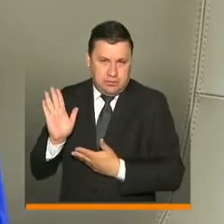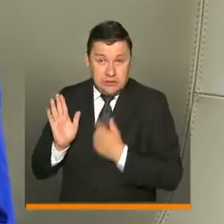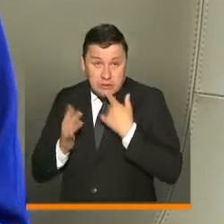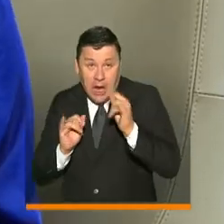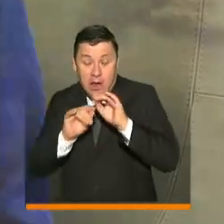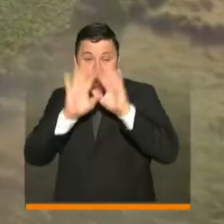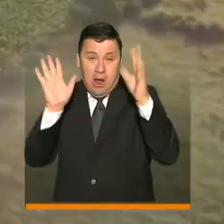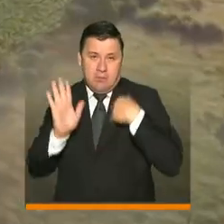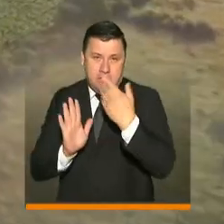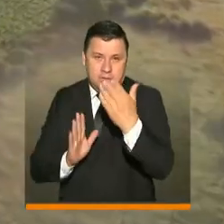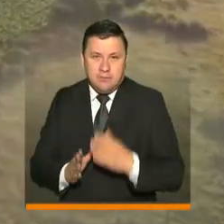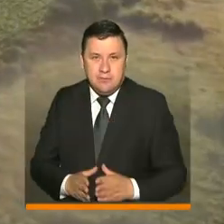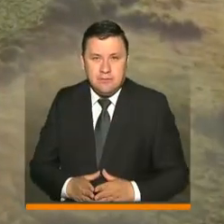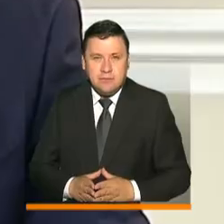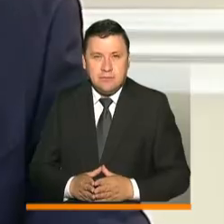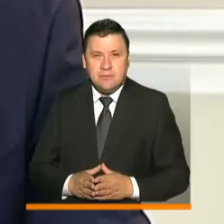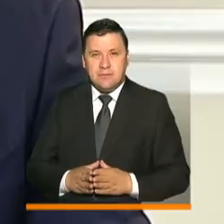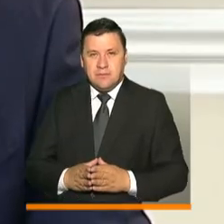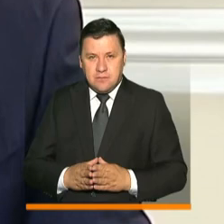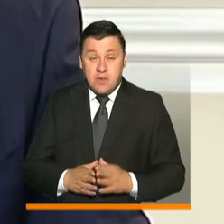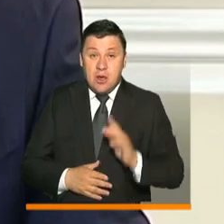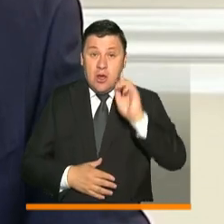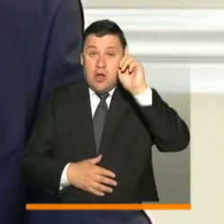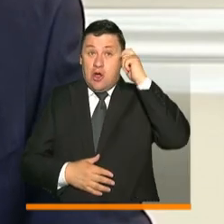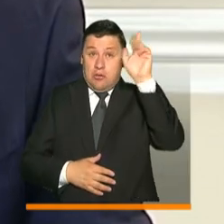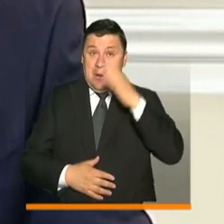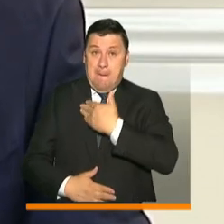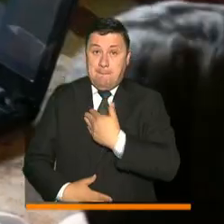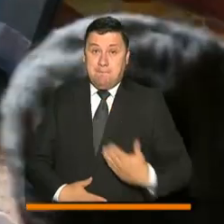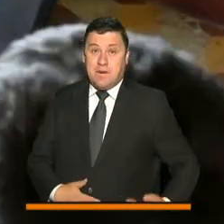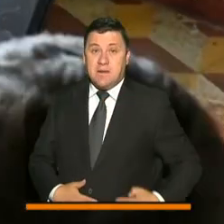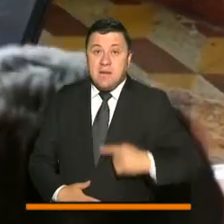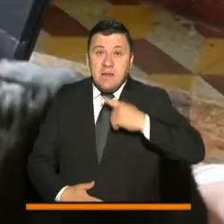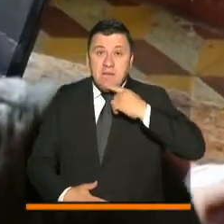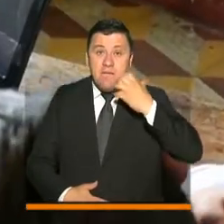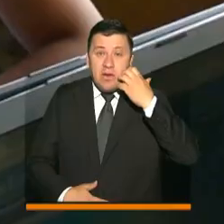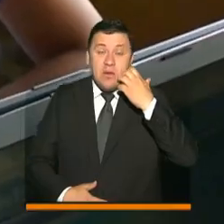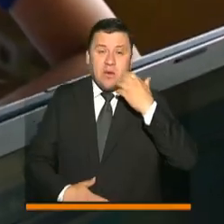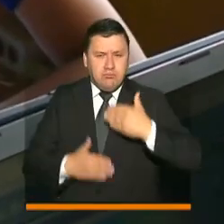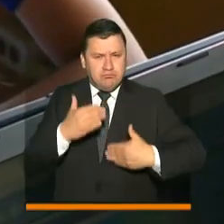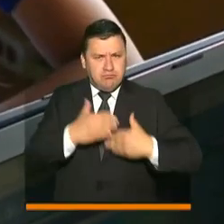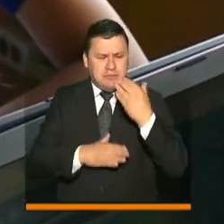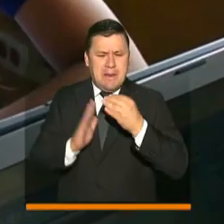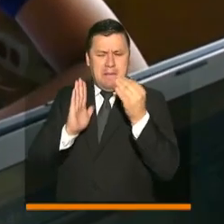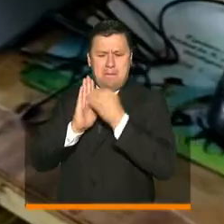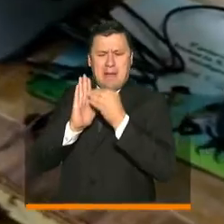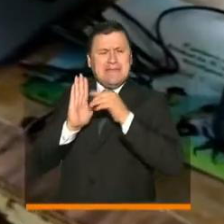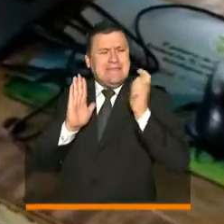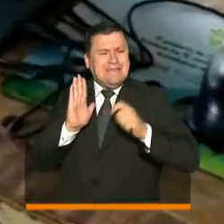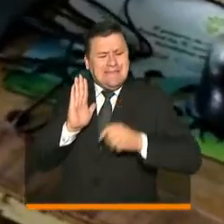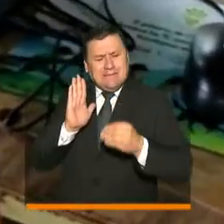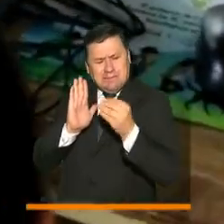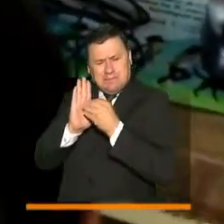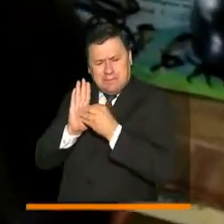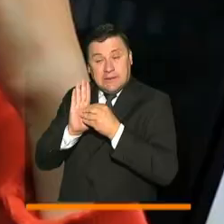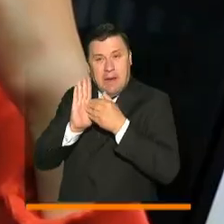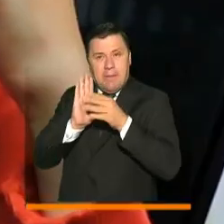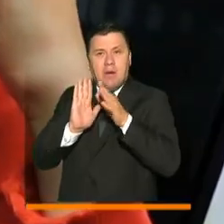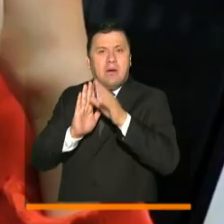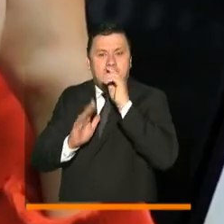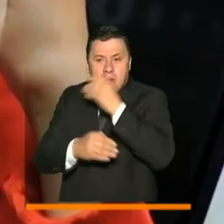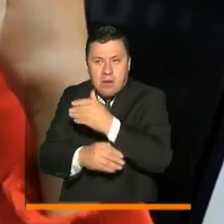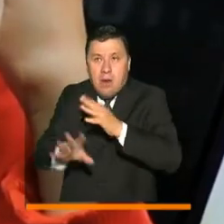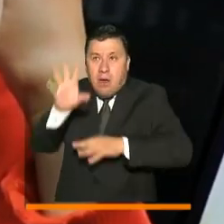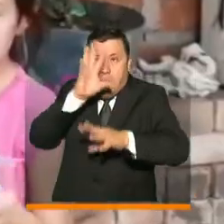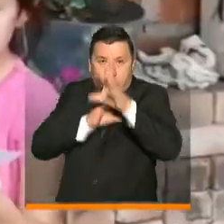calendario. Adelante. El gobierno del presidente Iván Duque avanza con las medidas necesarias para garantizar el aprendizaje de niños